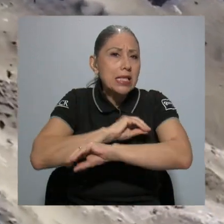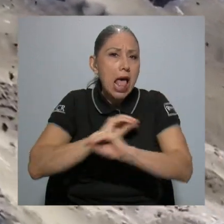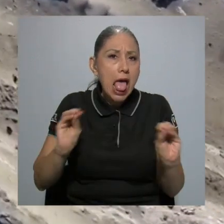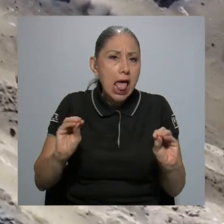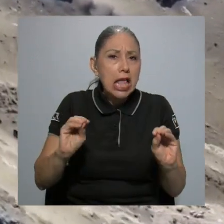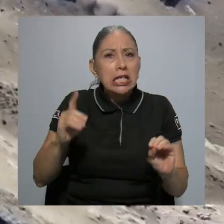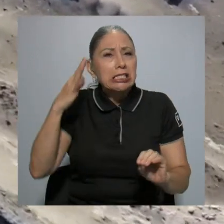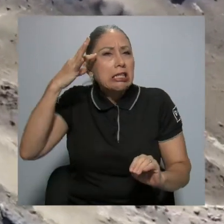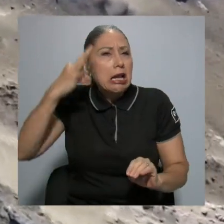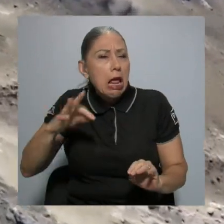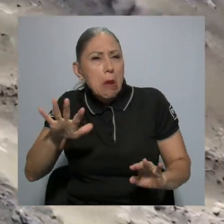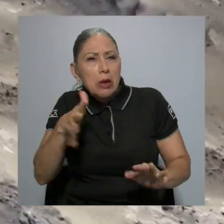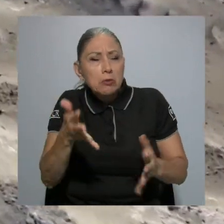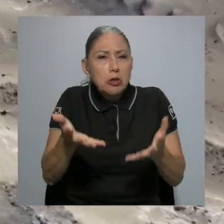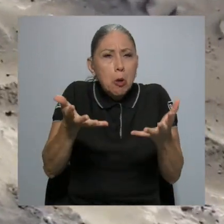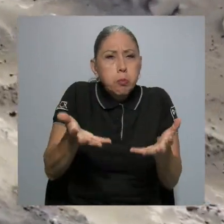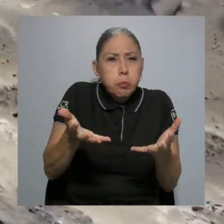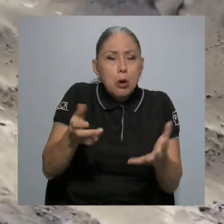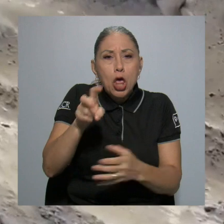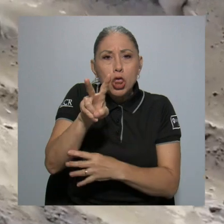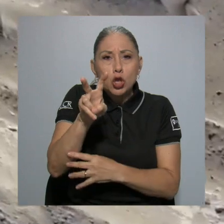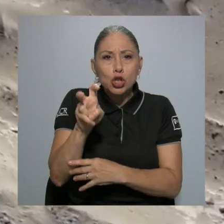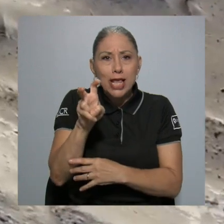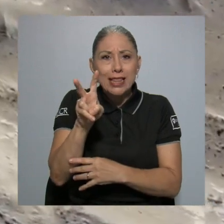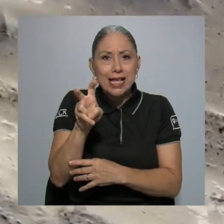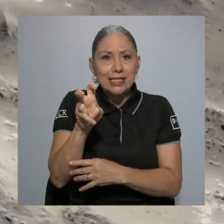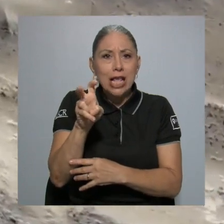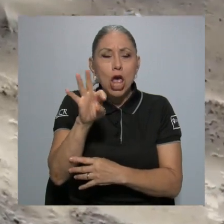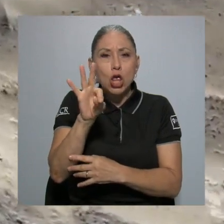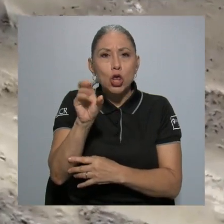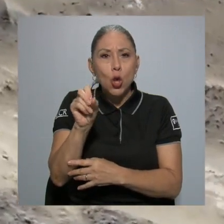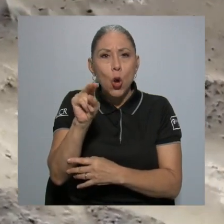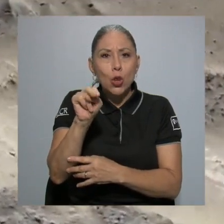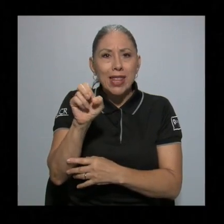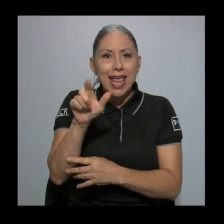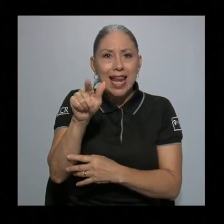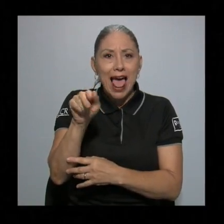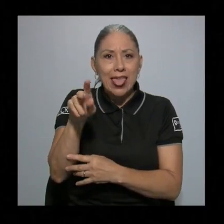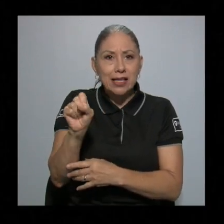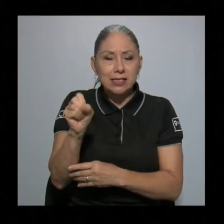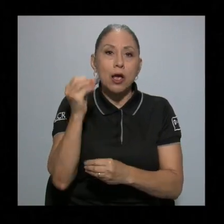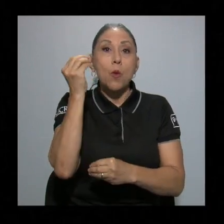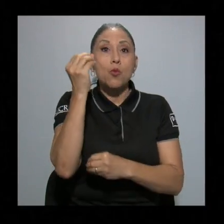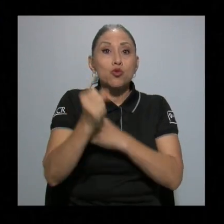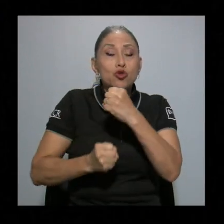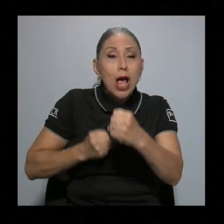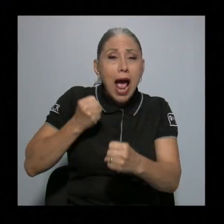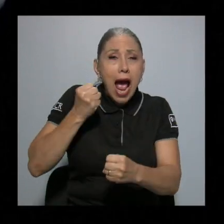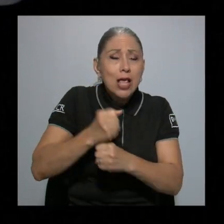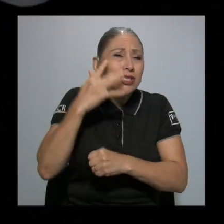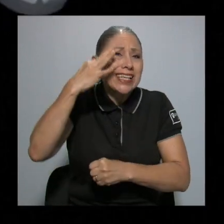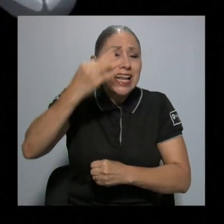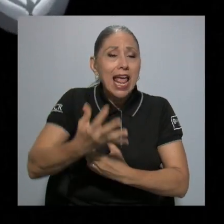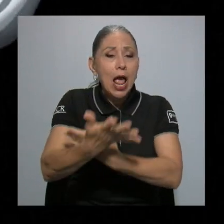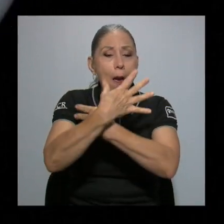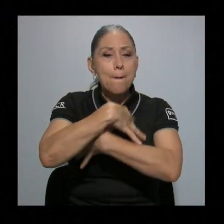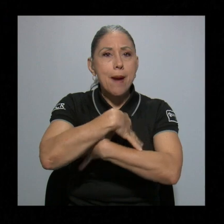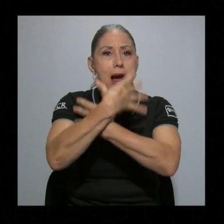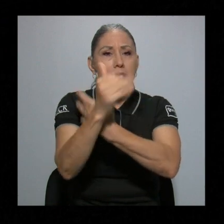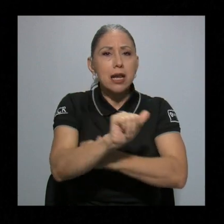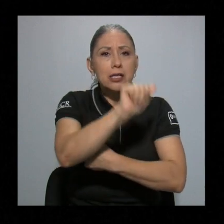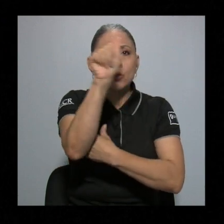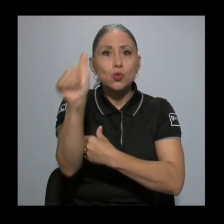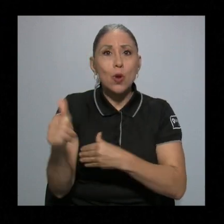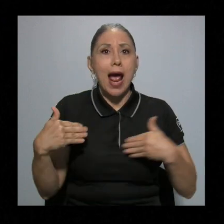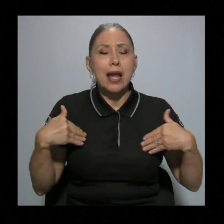podría haber pesado cerca de 200 toneladas. Durante años, se ha considerado que la ballena azul es el animal más